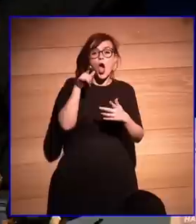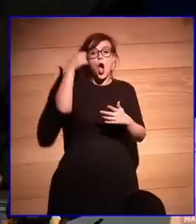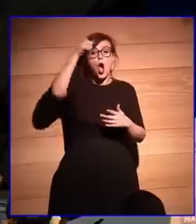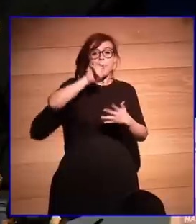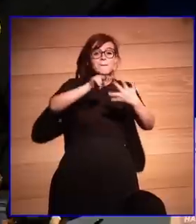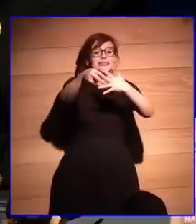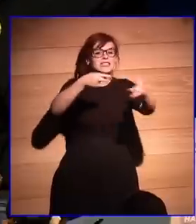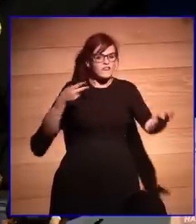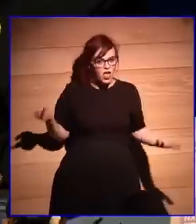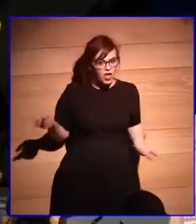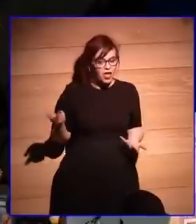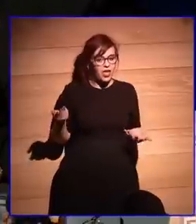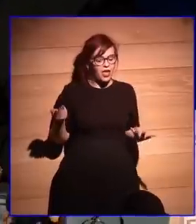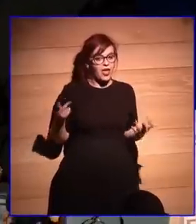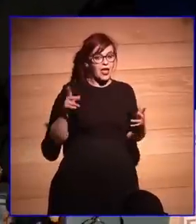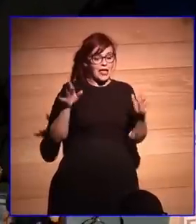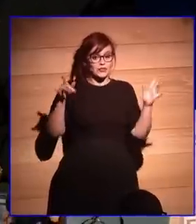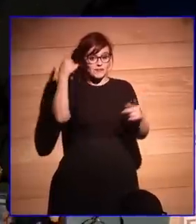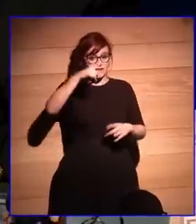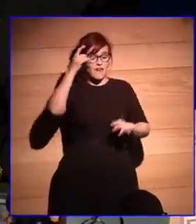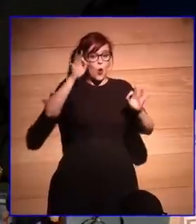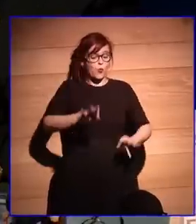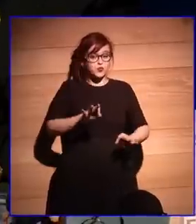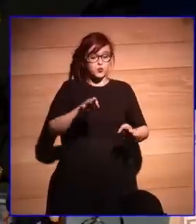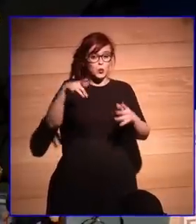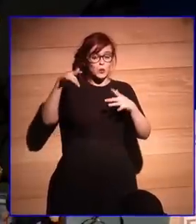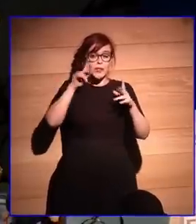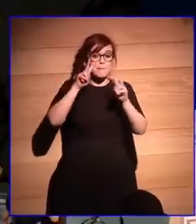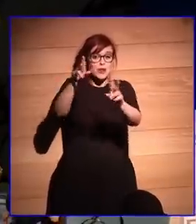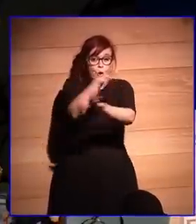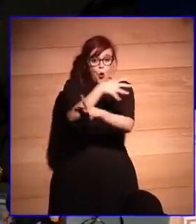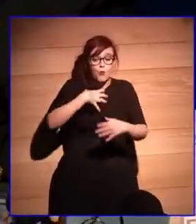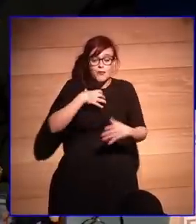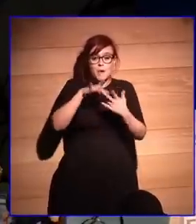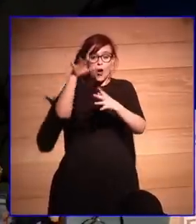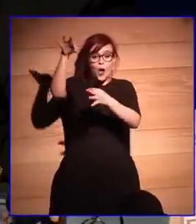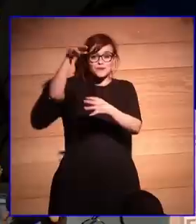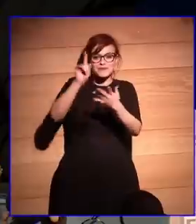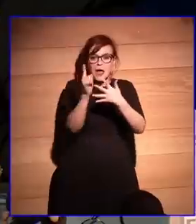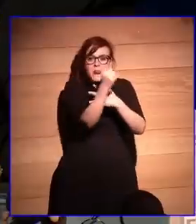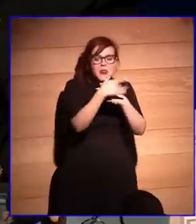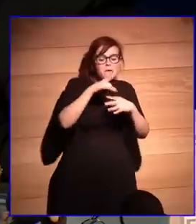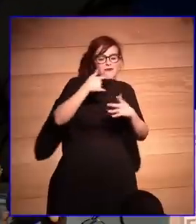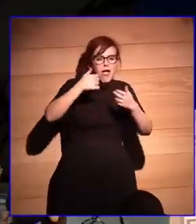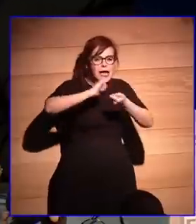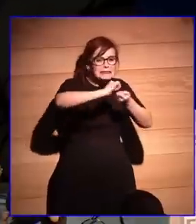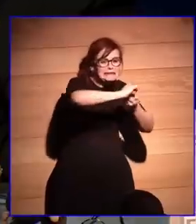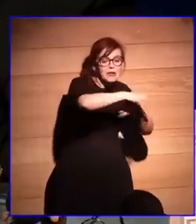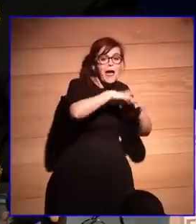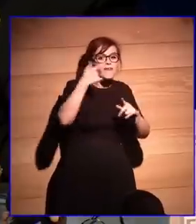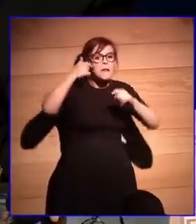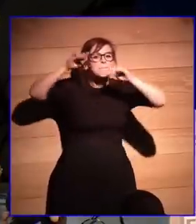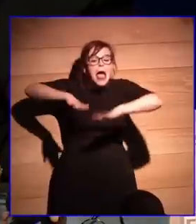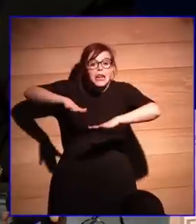invisible, en el momento en el que él adquiere esa característica que le permite hacer prácticamente el mal a todas horas, el mal le